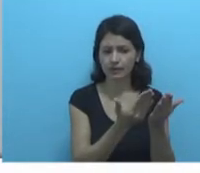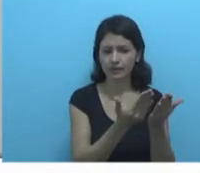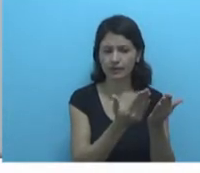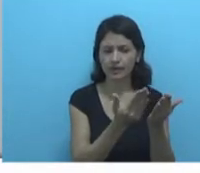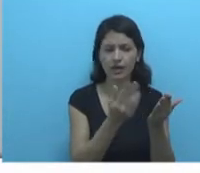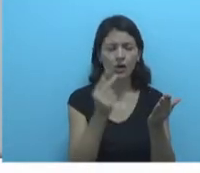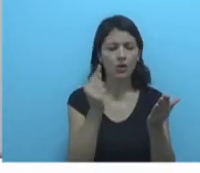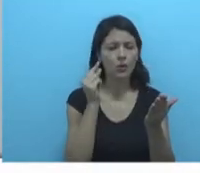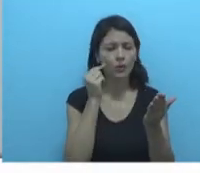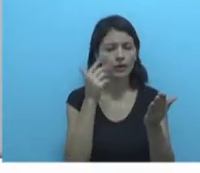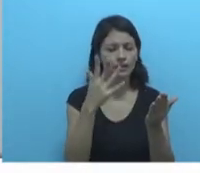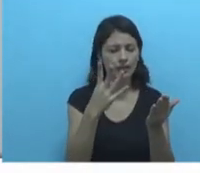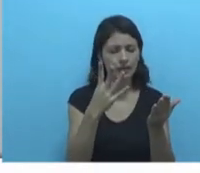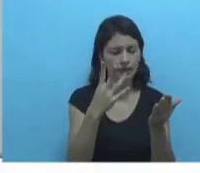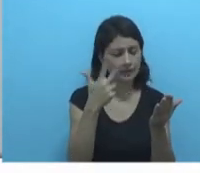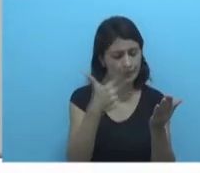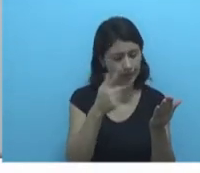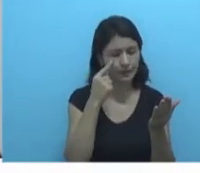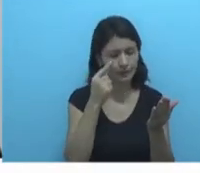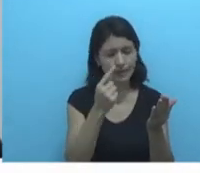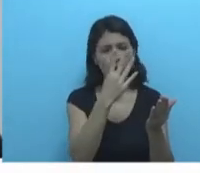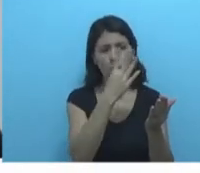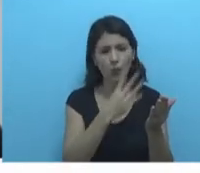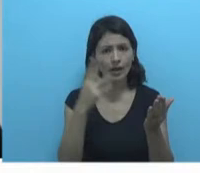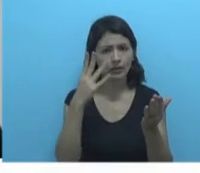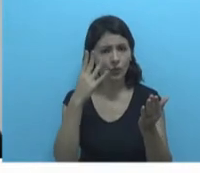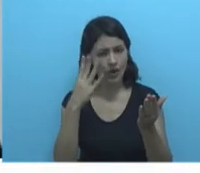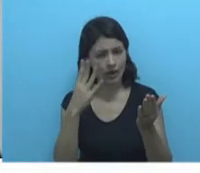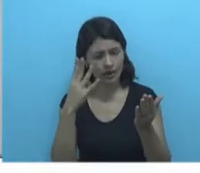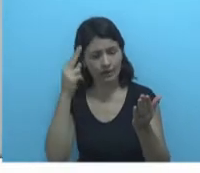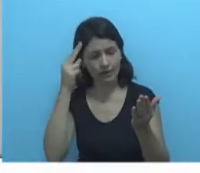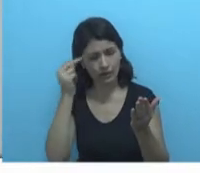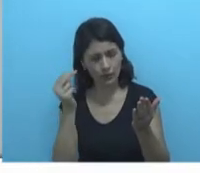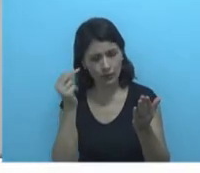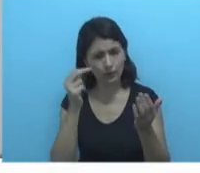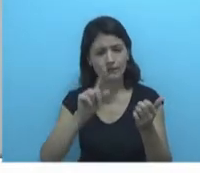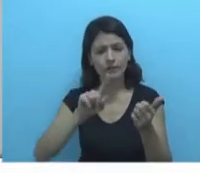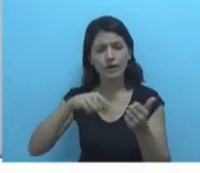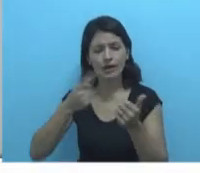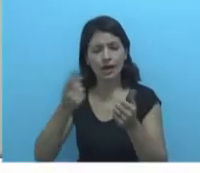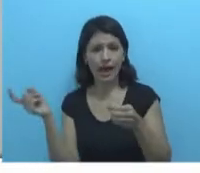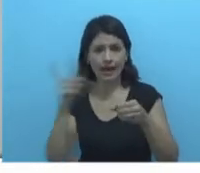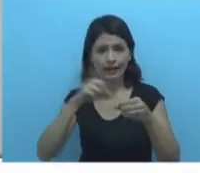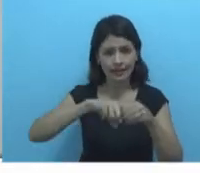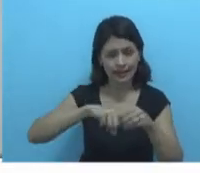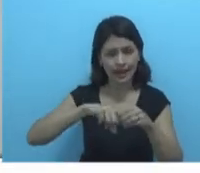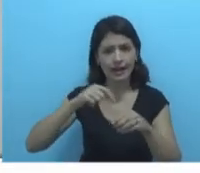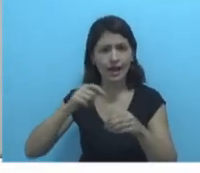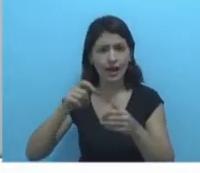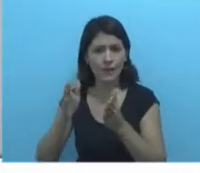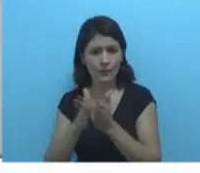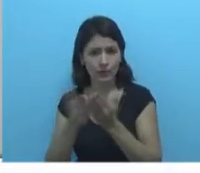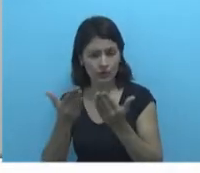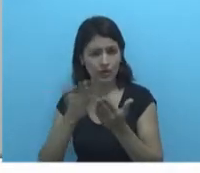Sutileri 43449. Bien. Y el de mi autoría